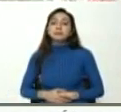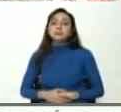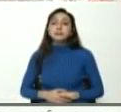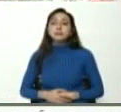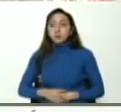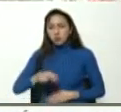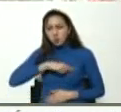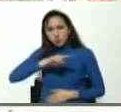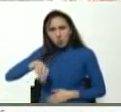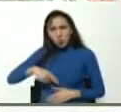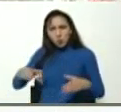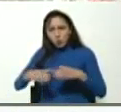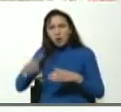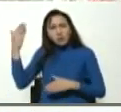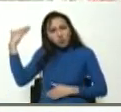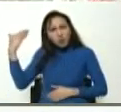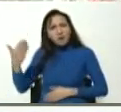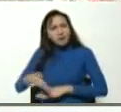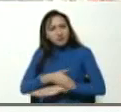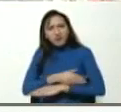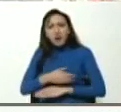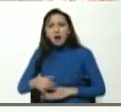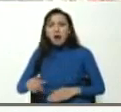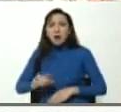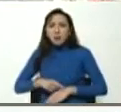estábamos reunidos en estos días